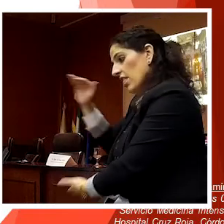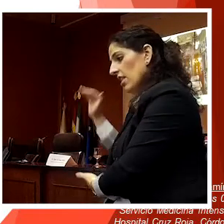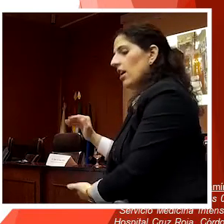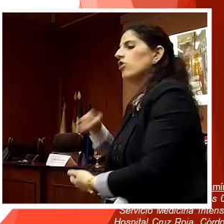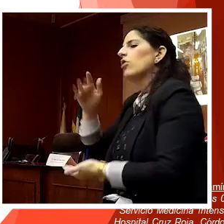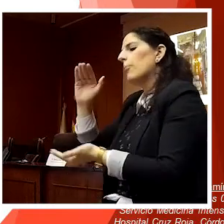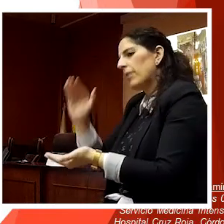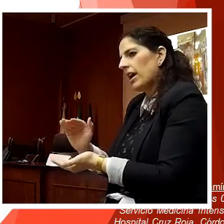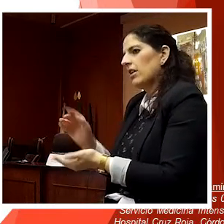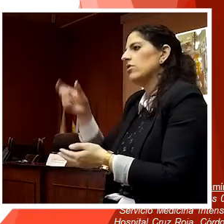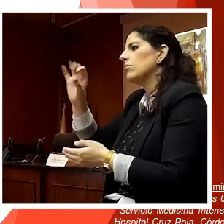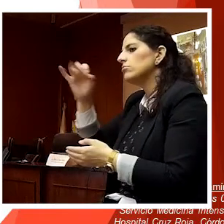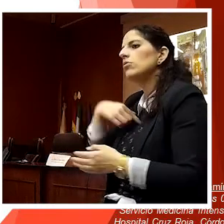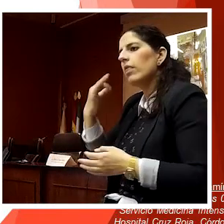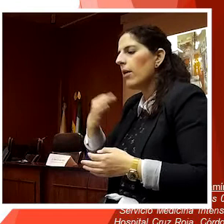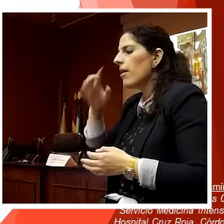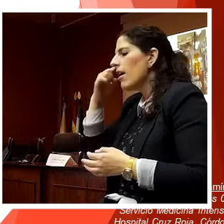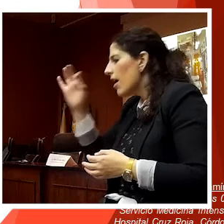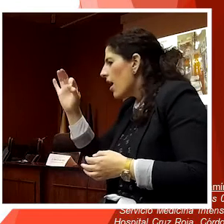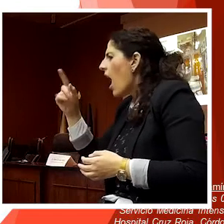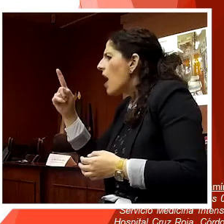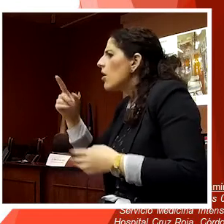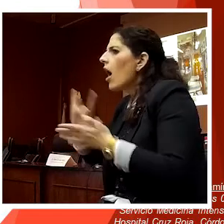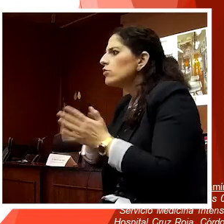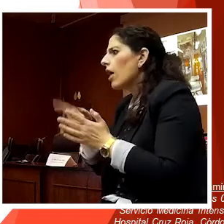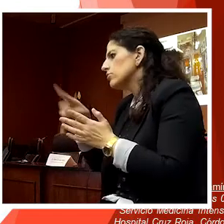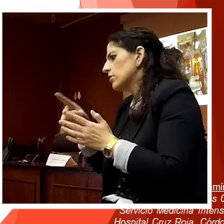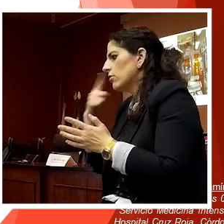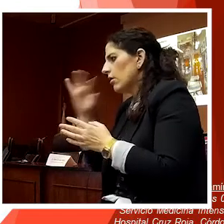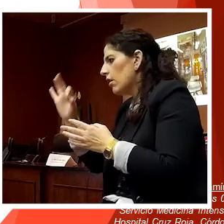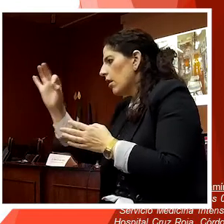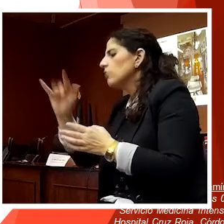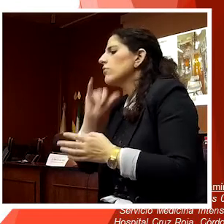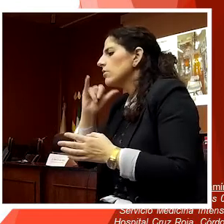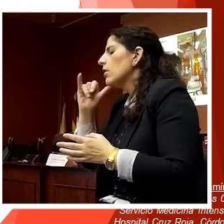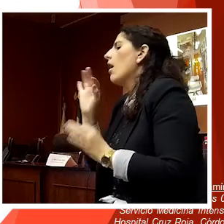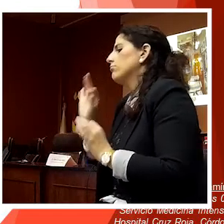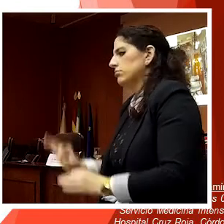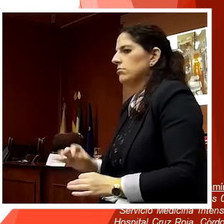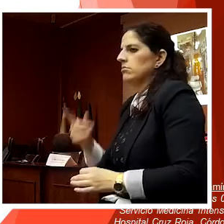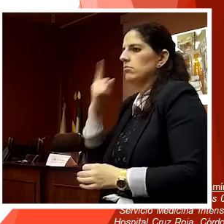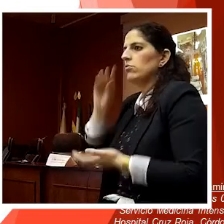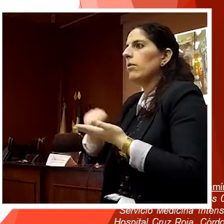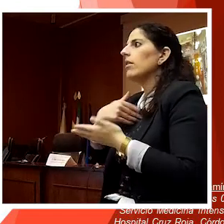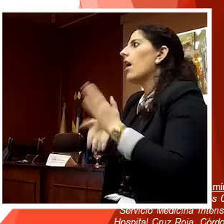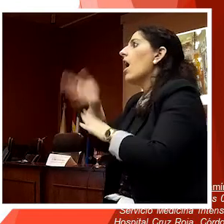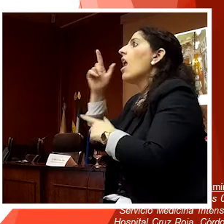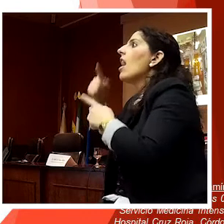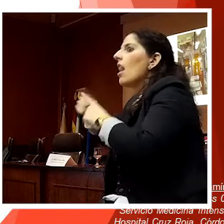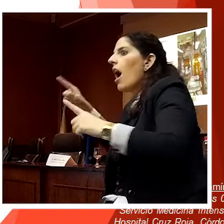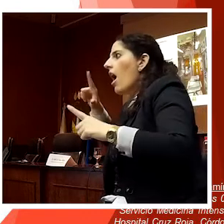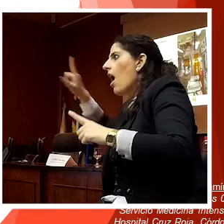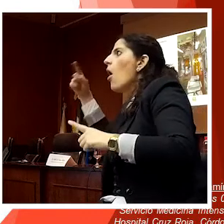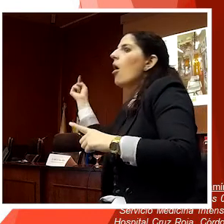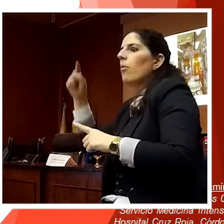Llevan unos manómetros que los revisamos en cada turno para confirmar que tenemos oxígeno suficiente, porque a veces los traslados son largos y